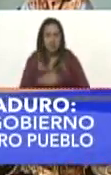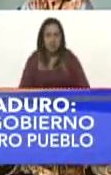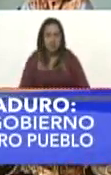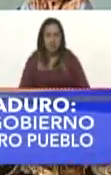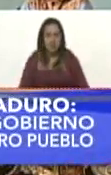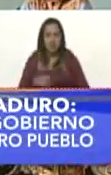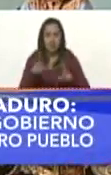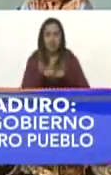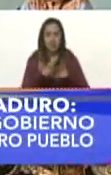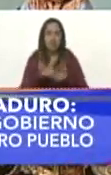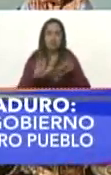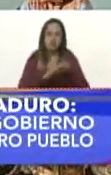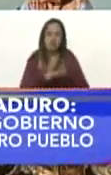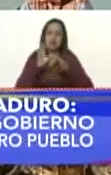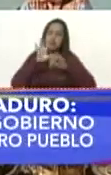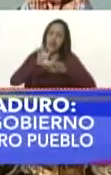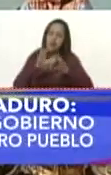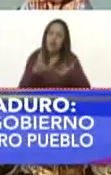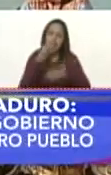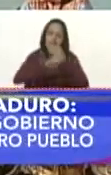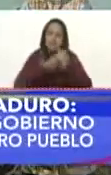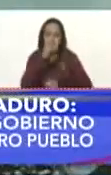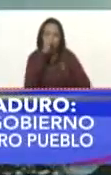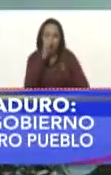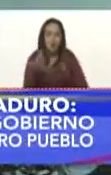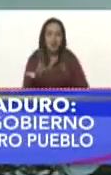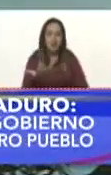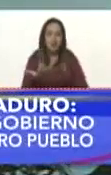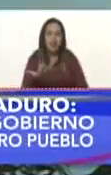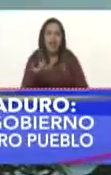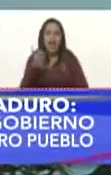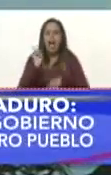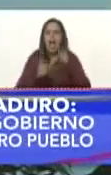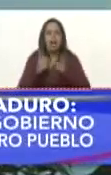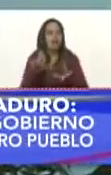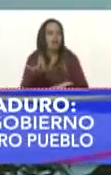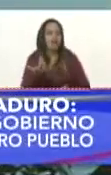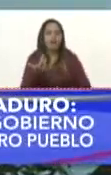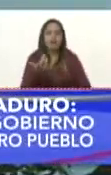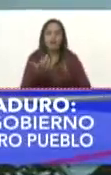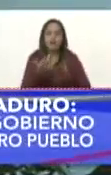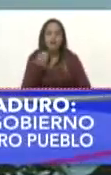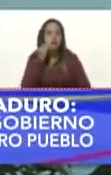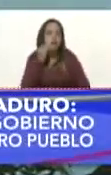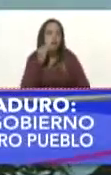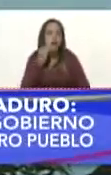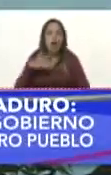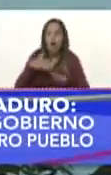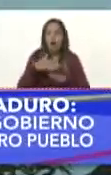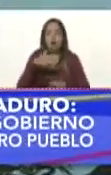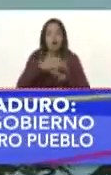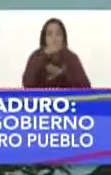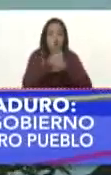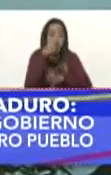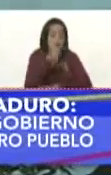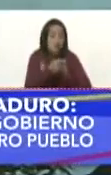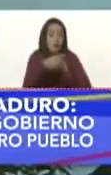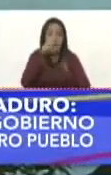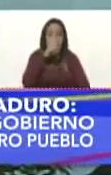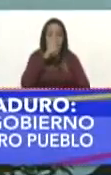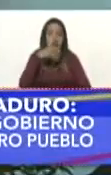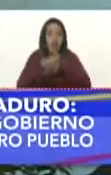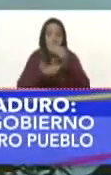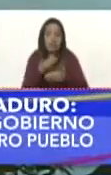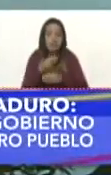como parte del humor, tratando de burlarme de una cosa tan estúpida como echarle la culpa a Maduro de lo que está pasando en